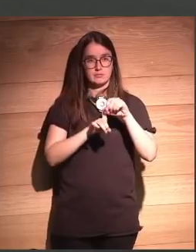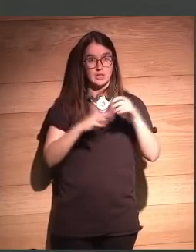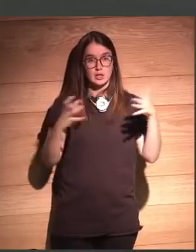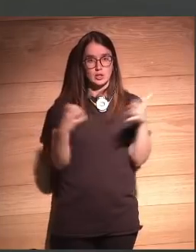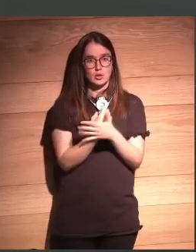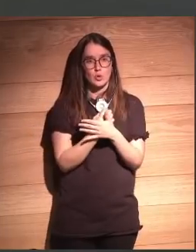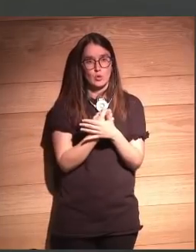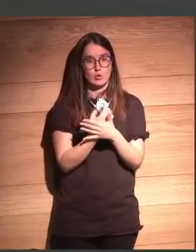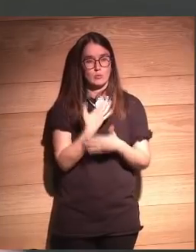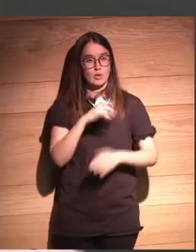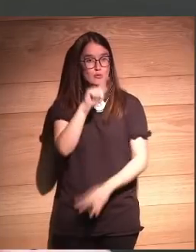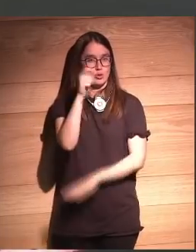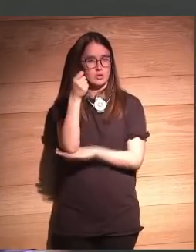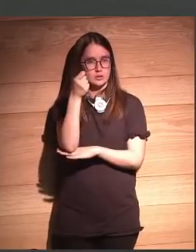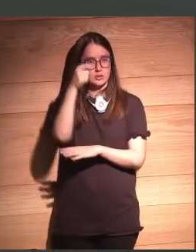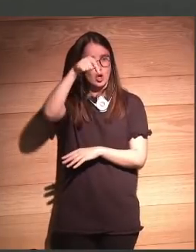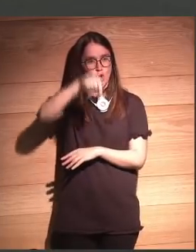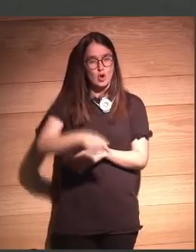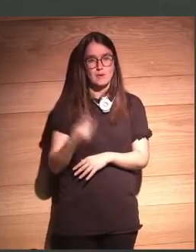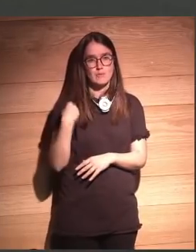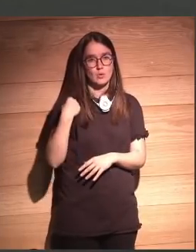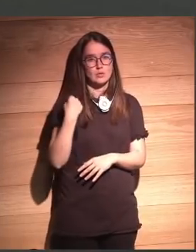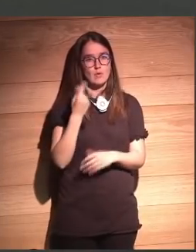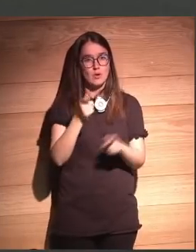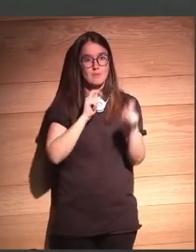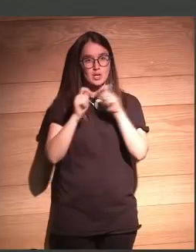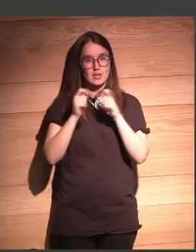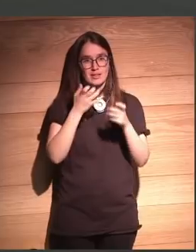todos poder conseguir. Hoy me preguntaba